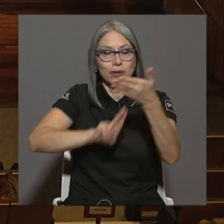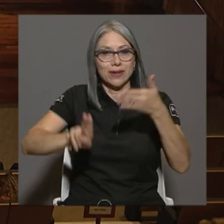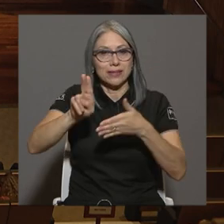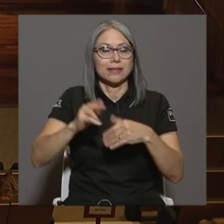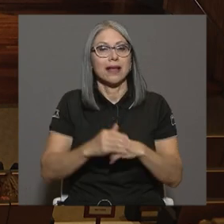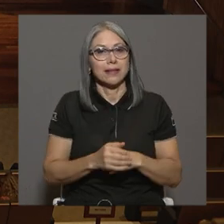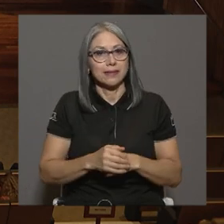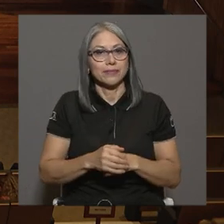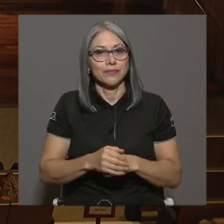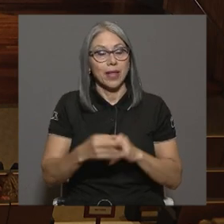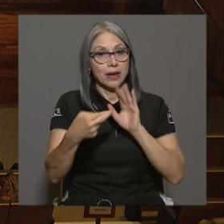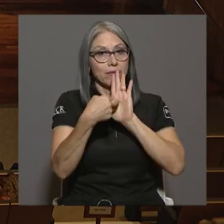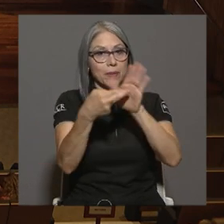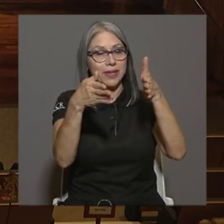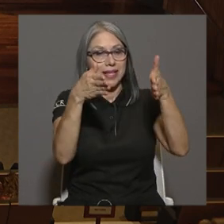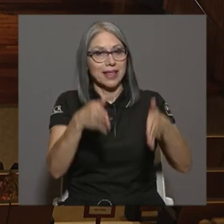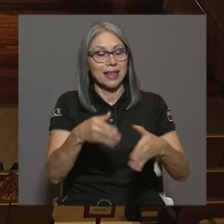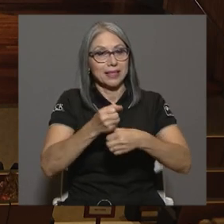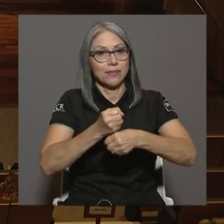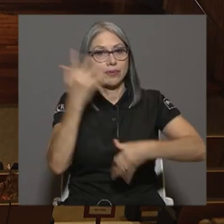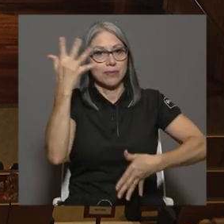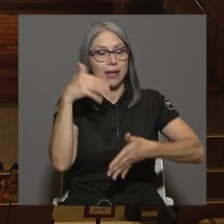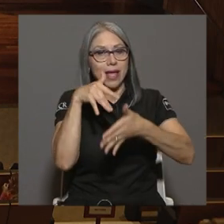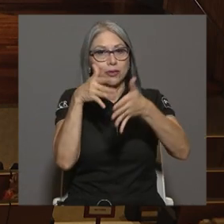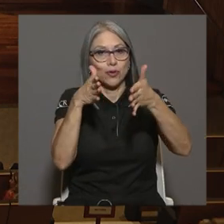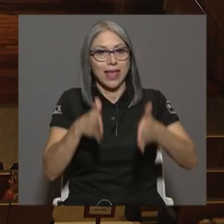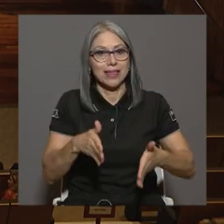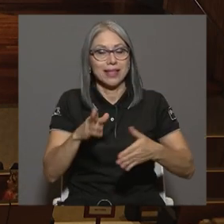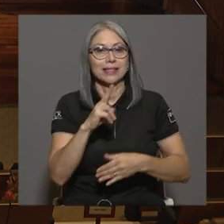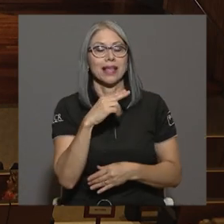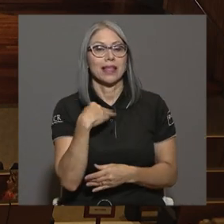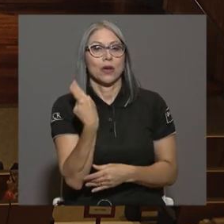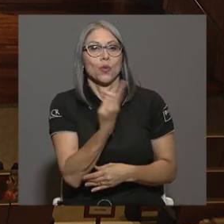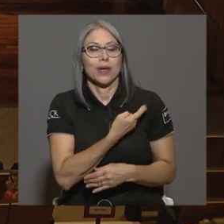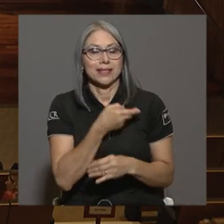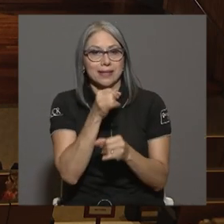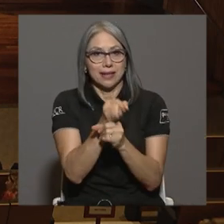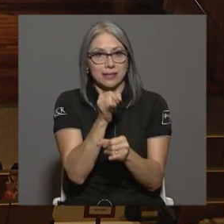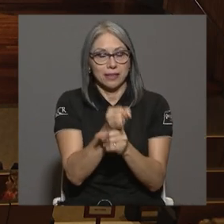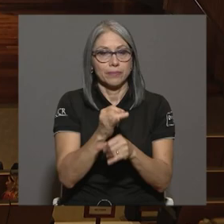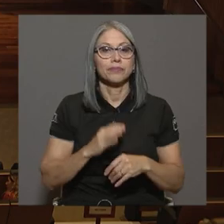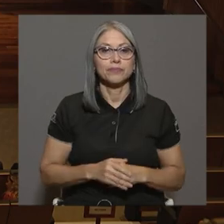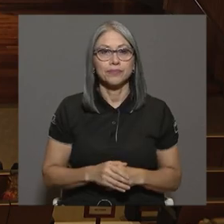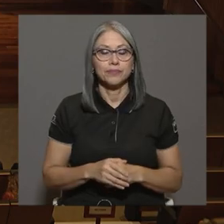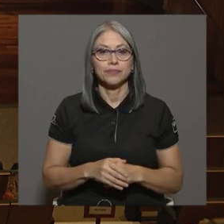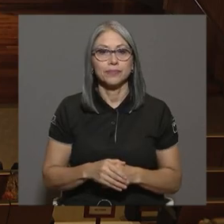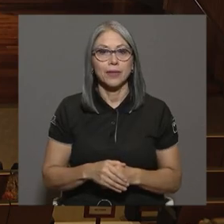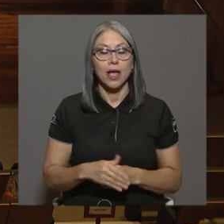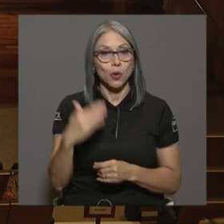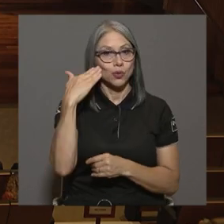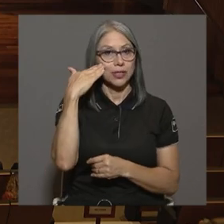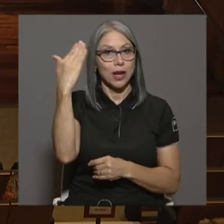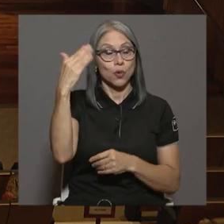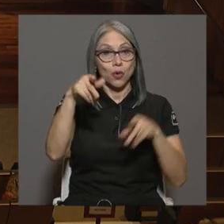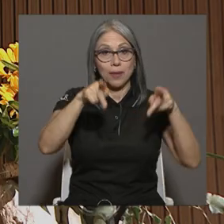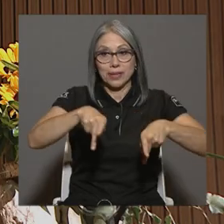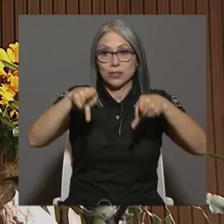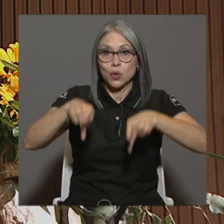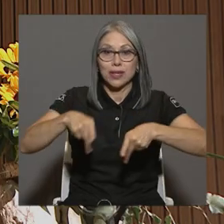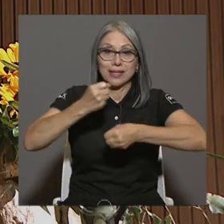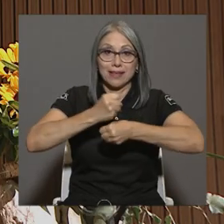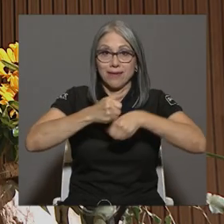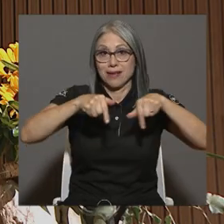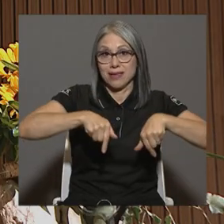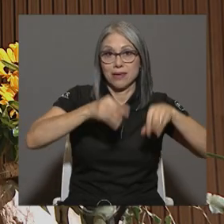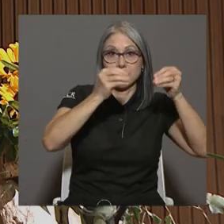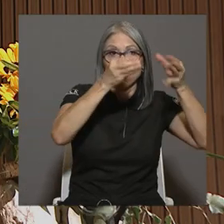universitarias, representantes de la Federación de Estudiantes de nuestra institución. Saludo al personal docente